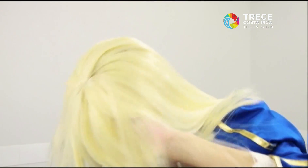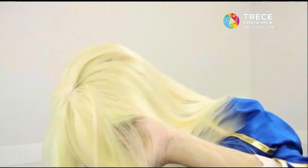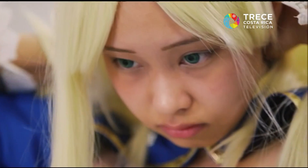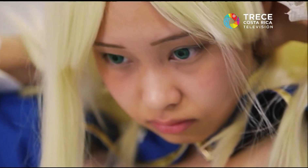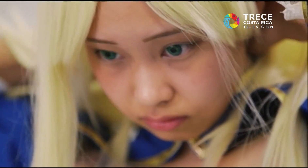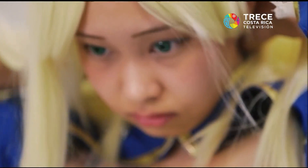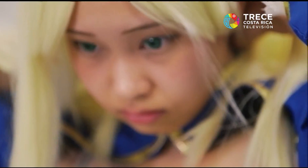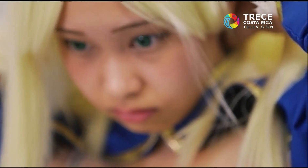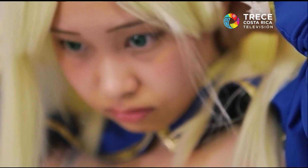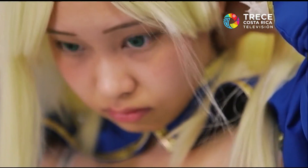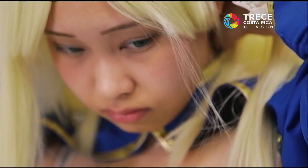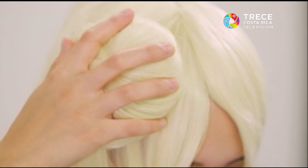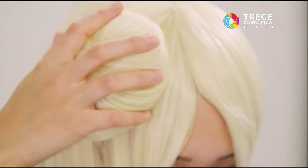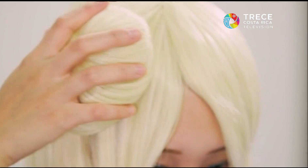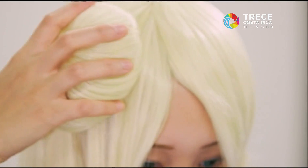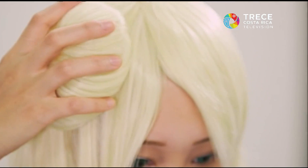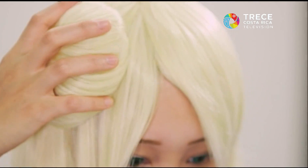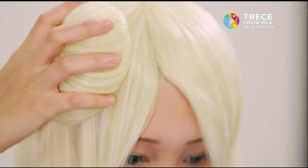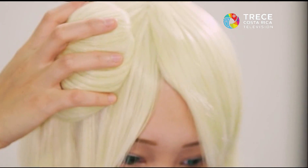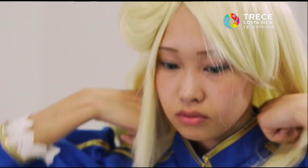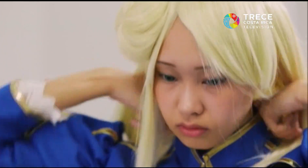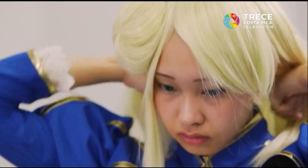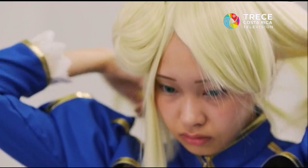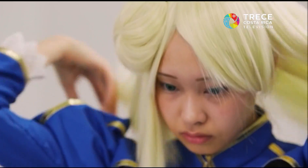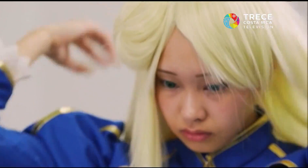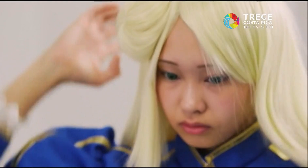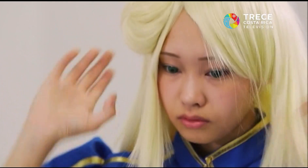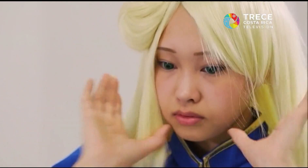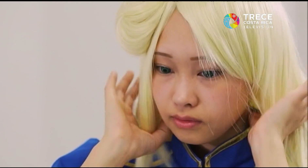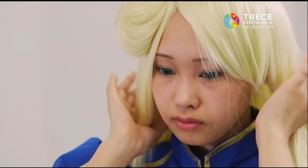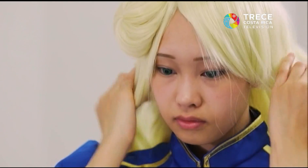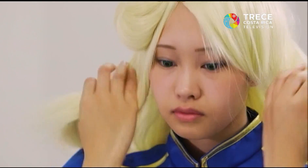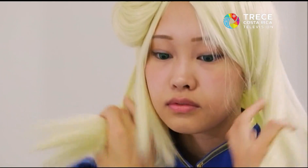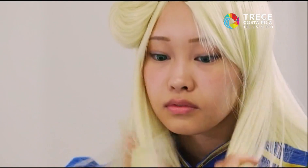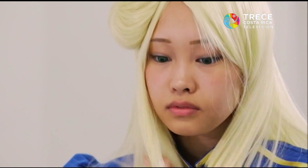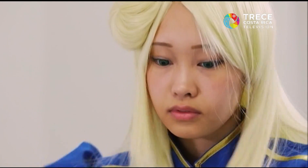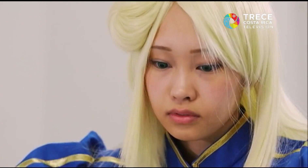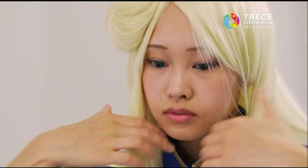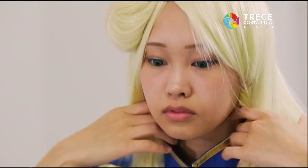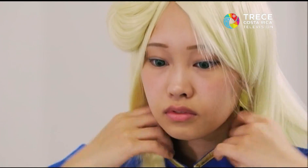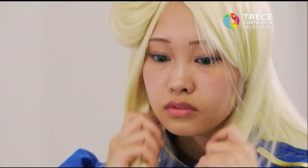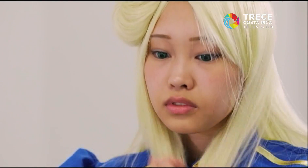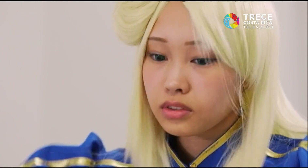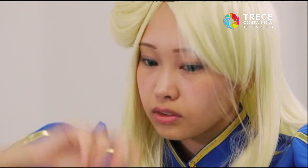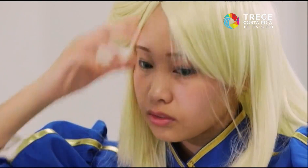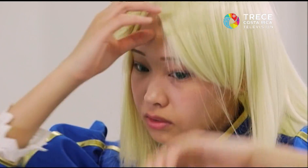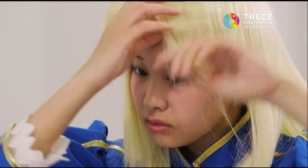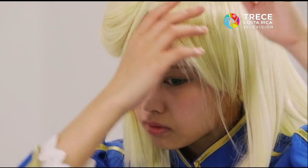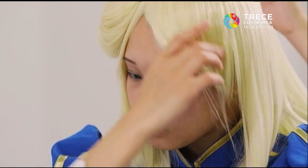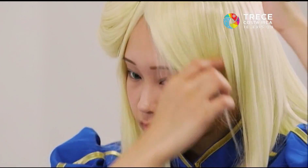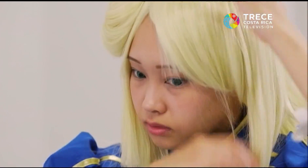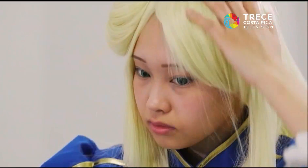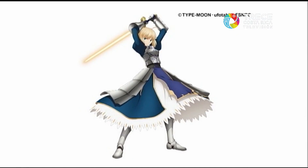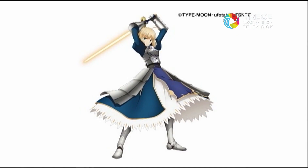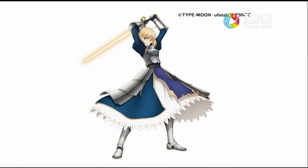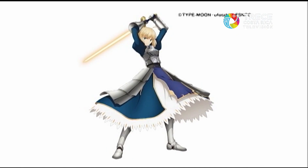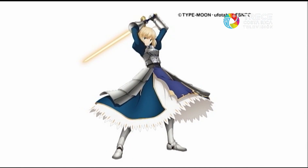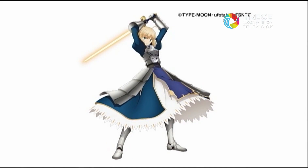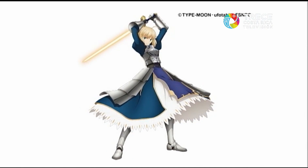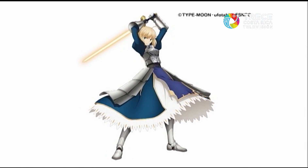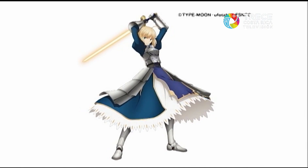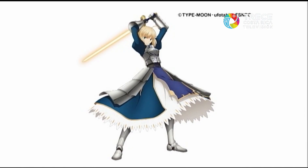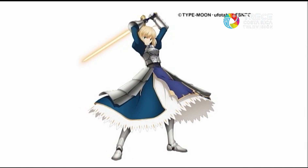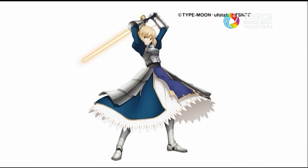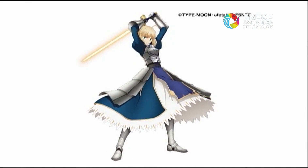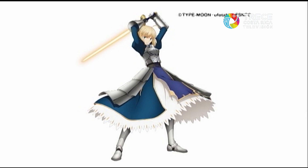nunca llevaría en mi vida diaria. Lo bueno del cosplay es probar personalidades completamente diferentes a la propia.